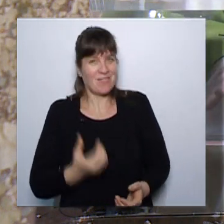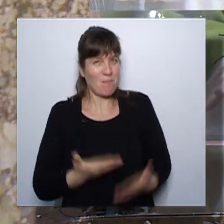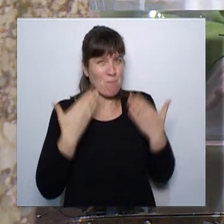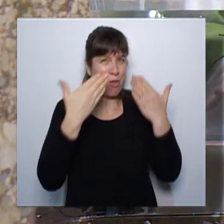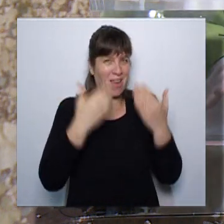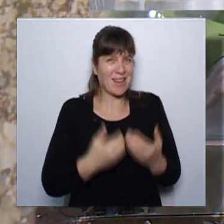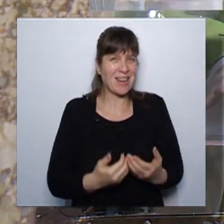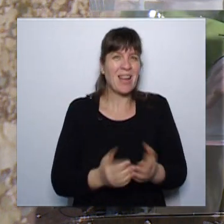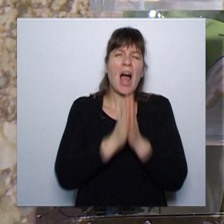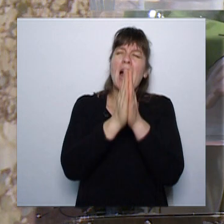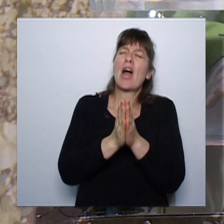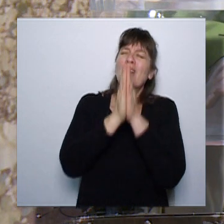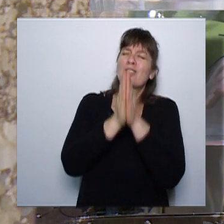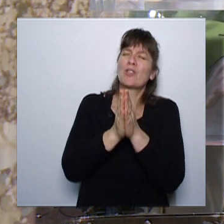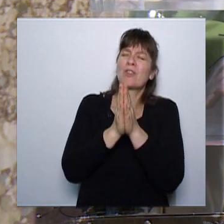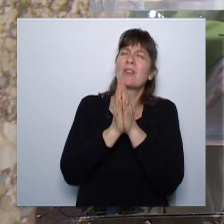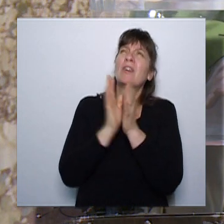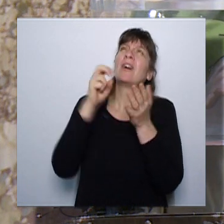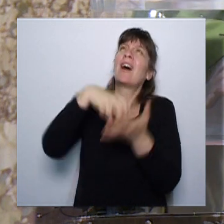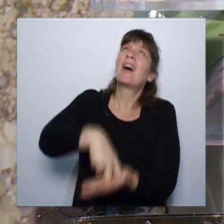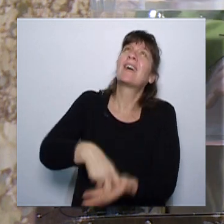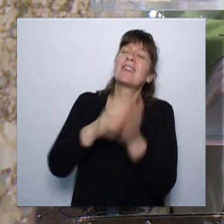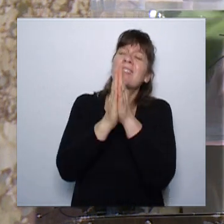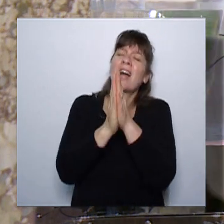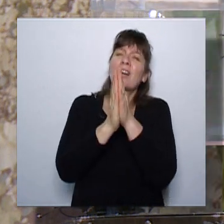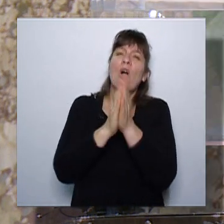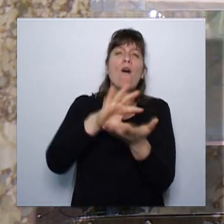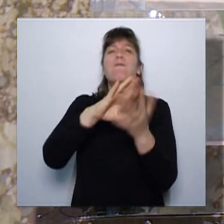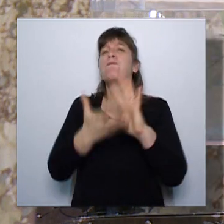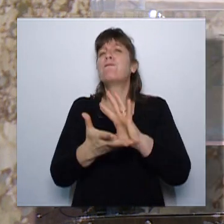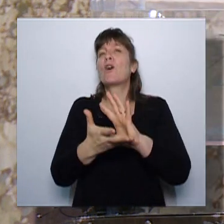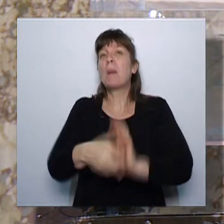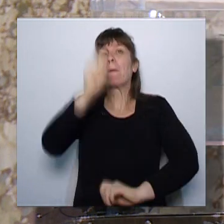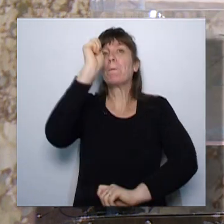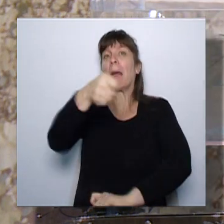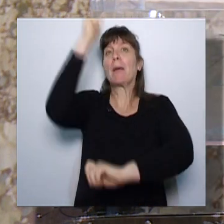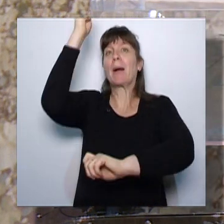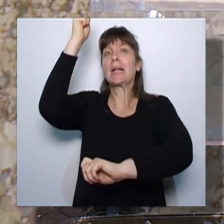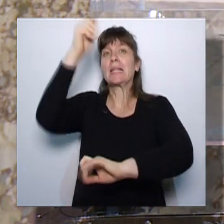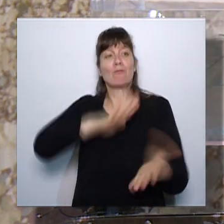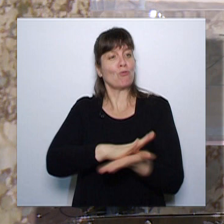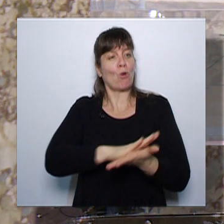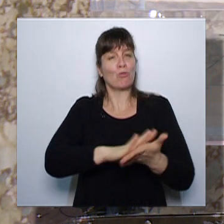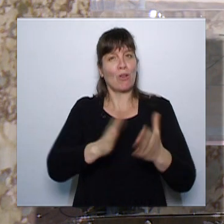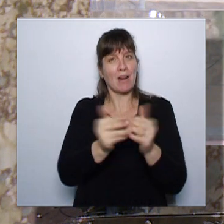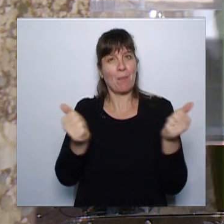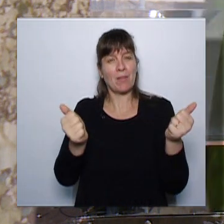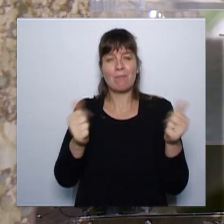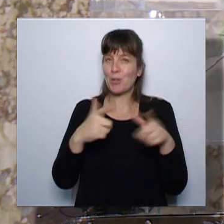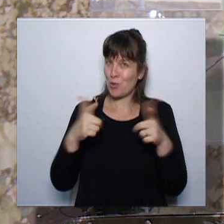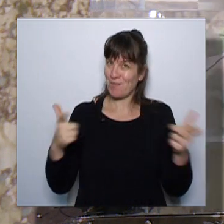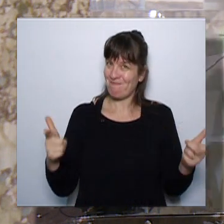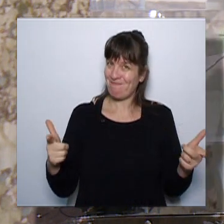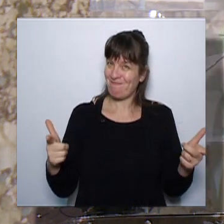a la oración y al rezar como si fuera una especie de varita mágica que nos arregla todo pero no lo